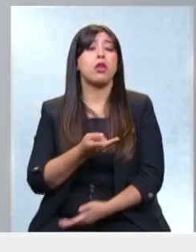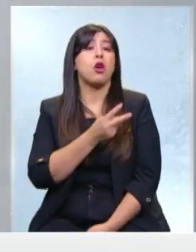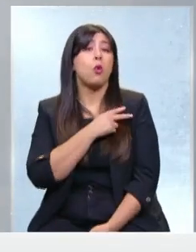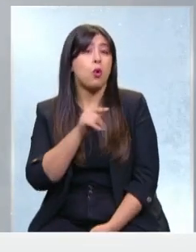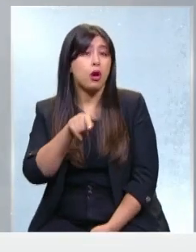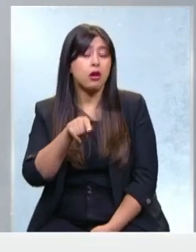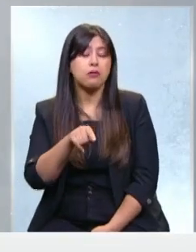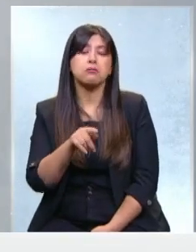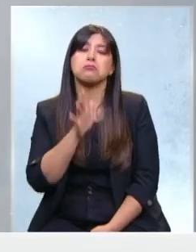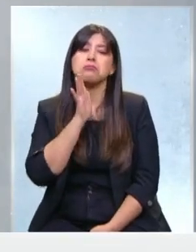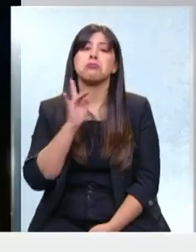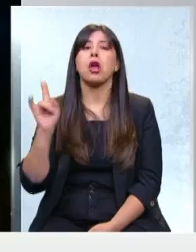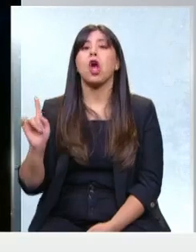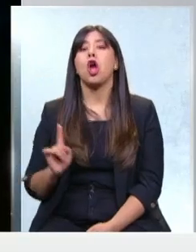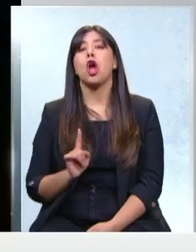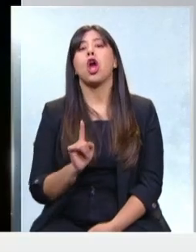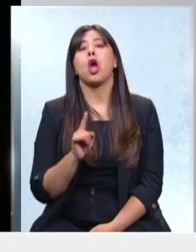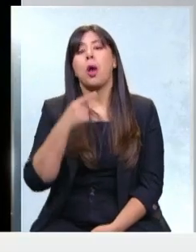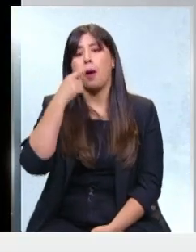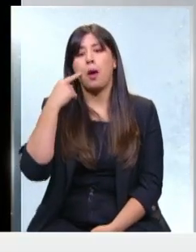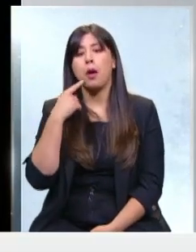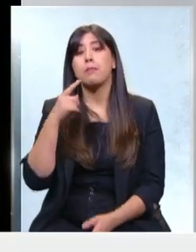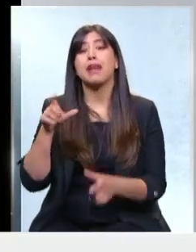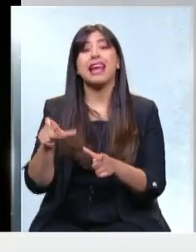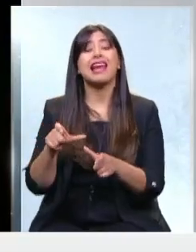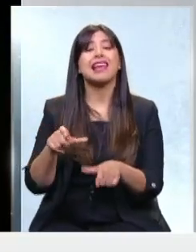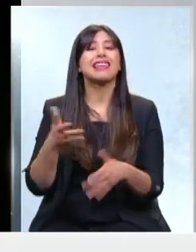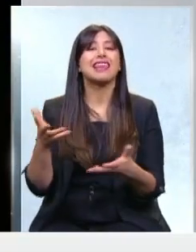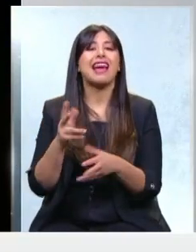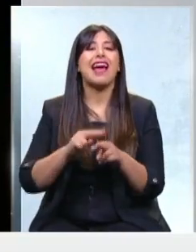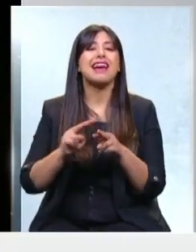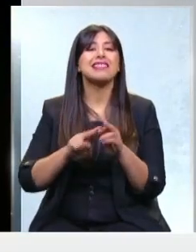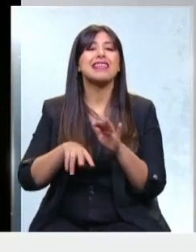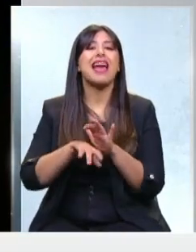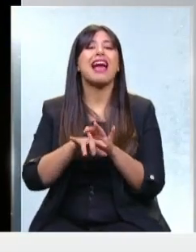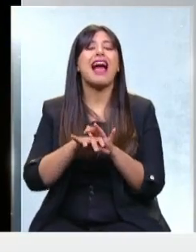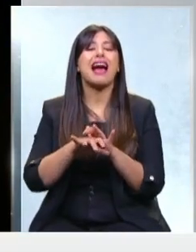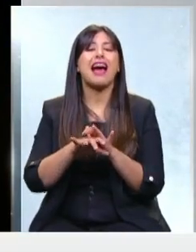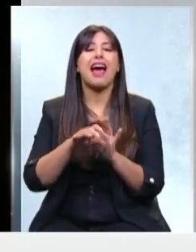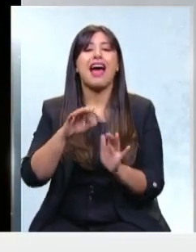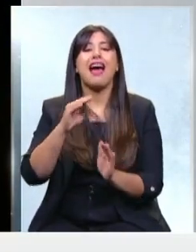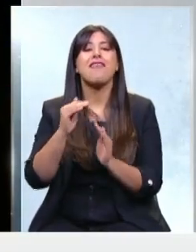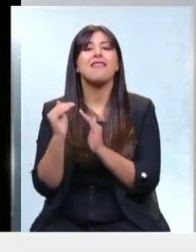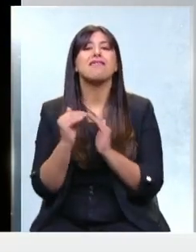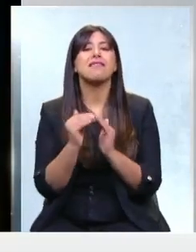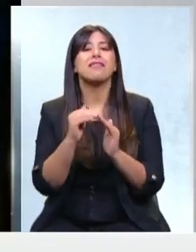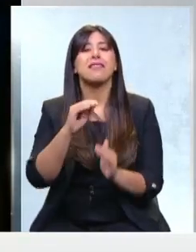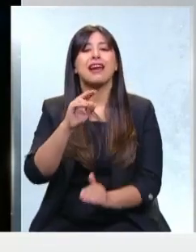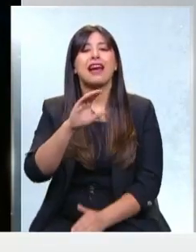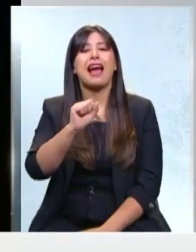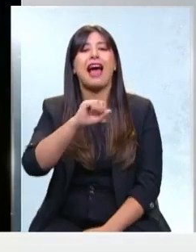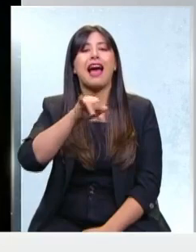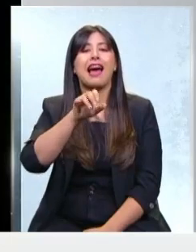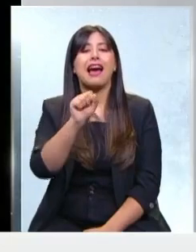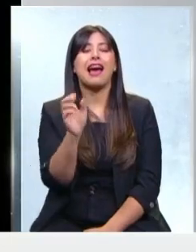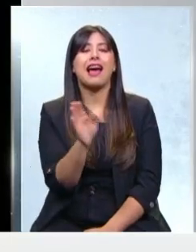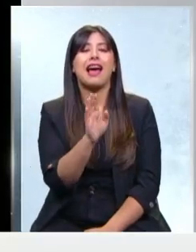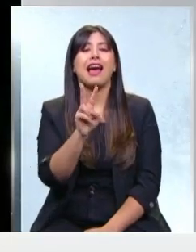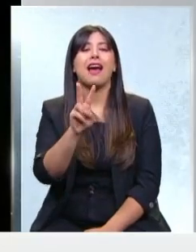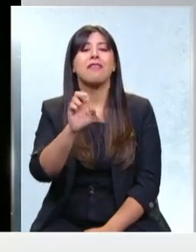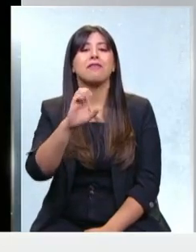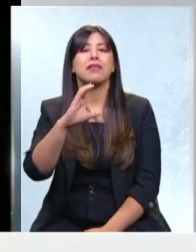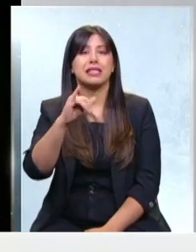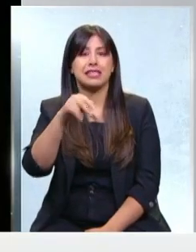ingresó a un almacén que cuenta con caja vecina, uno de los sistemas de pago más utilizados por los chilenos. Extrajo